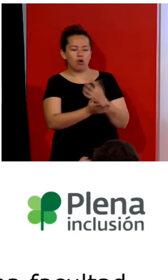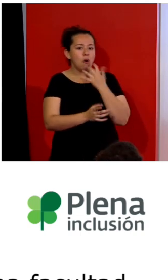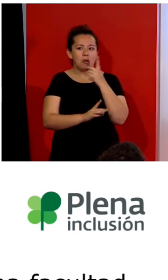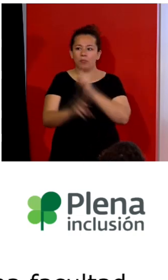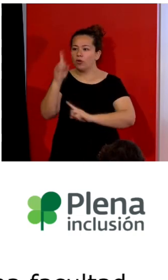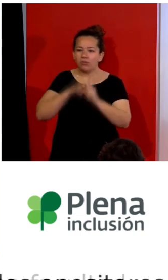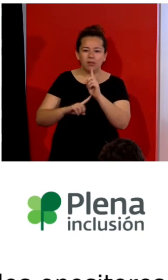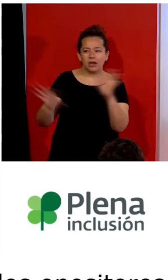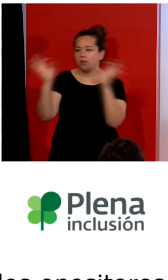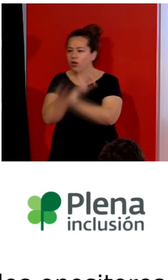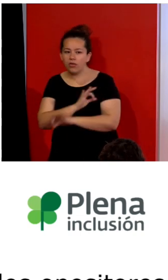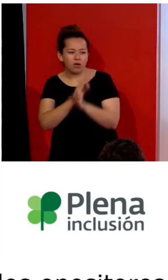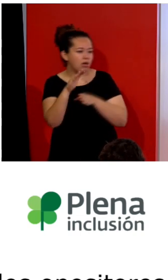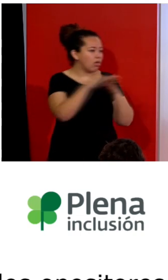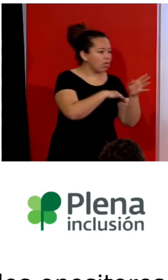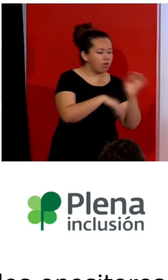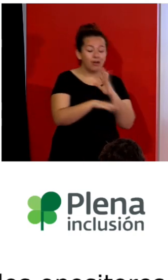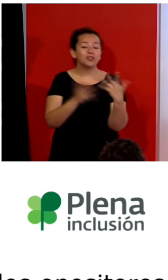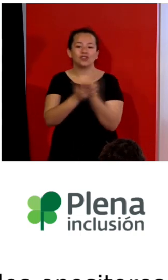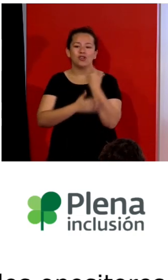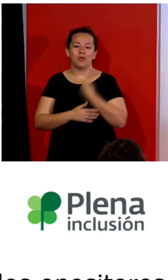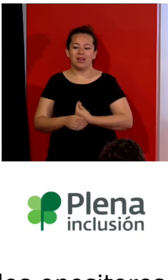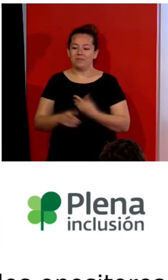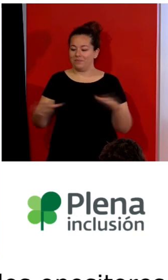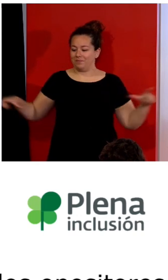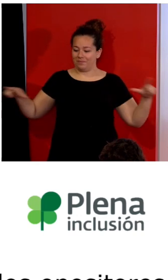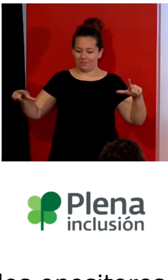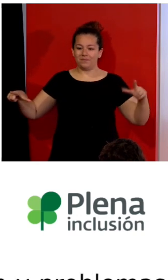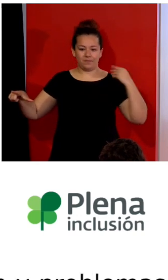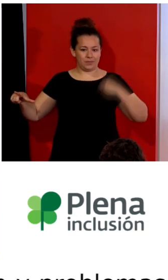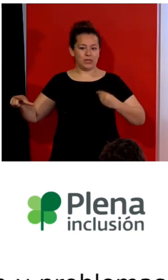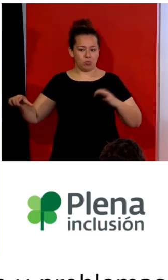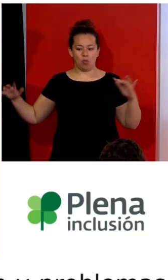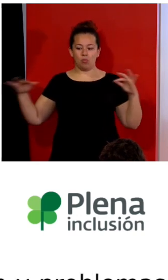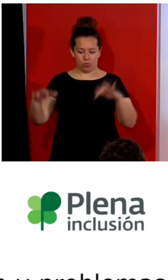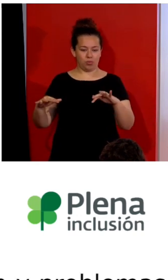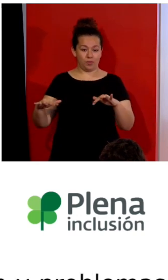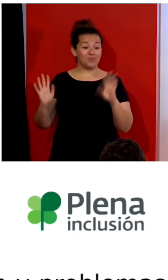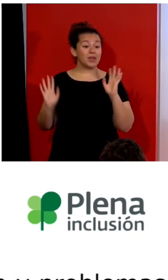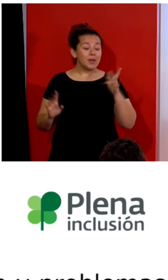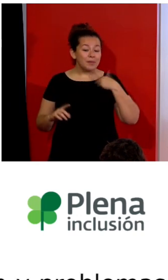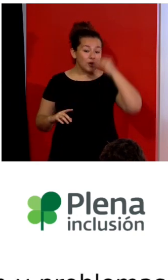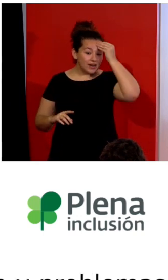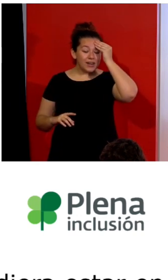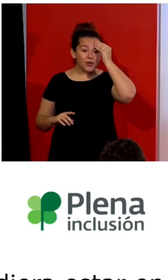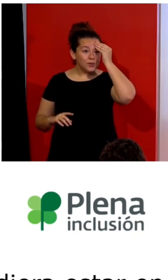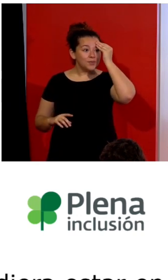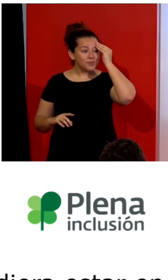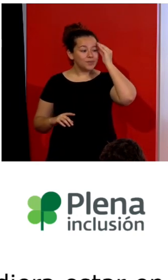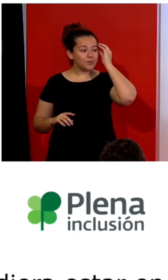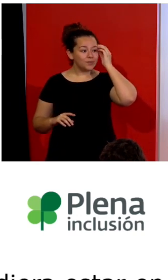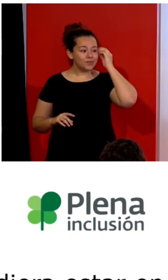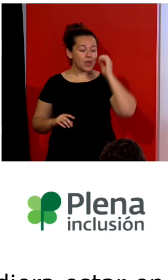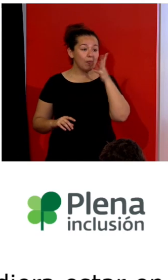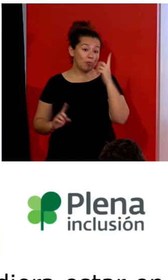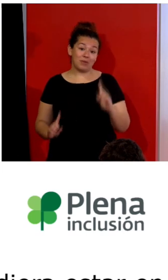de una facultad u otra y todo el mundo pudiera estar en el mismo recinto. Sin embargo, yo creo que fue porque era la